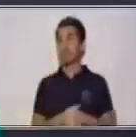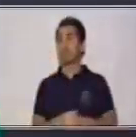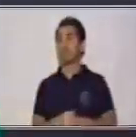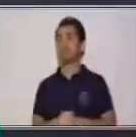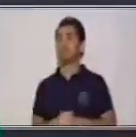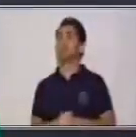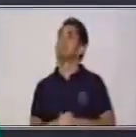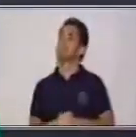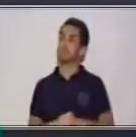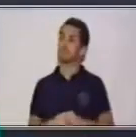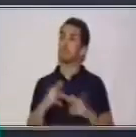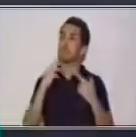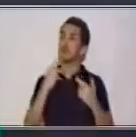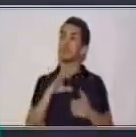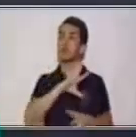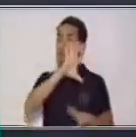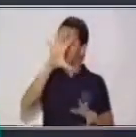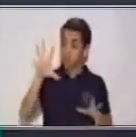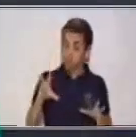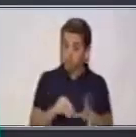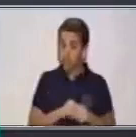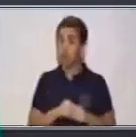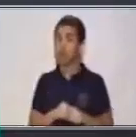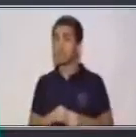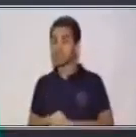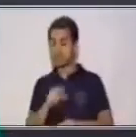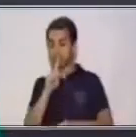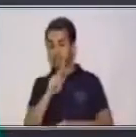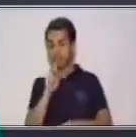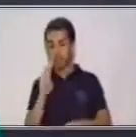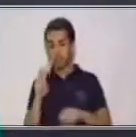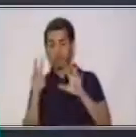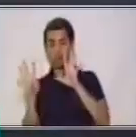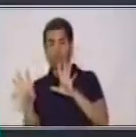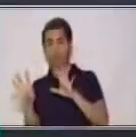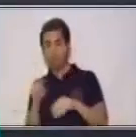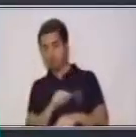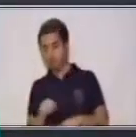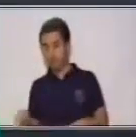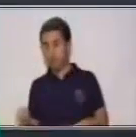Y como resultado a esa suma obtendríamos 129,